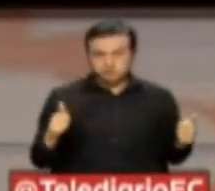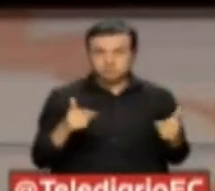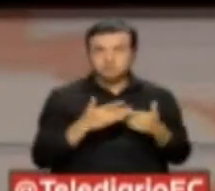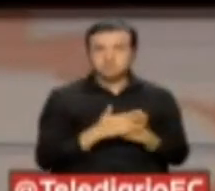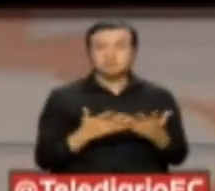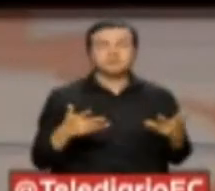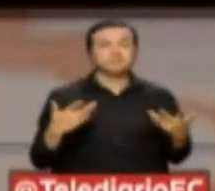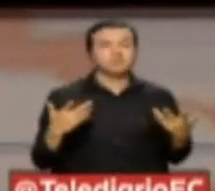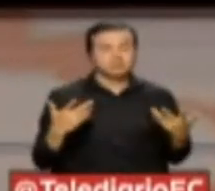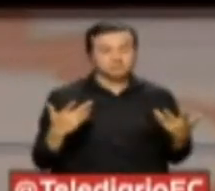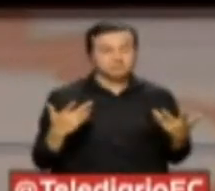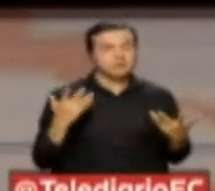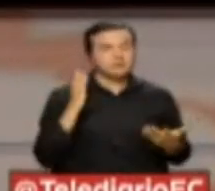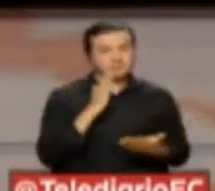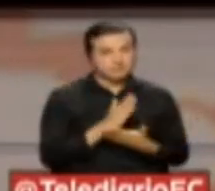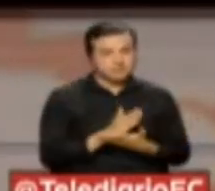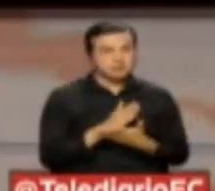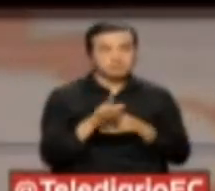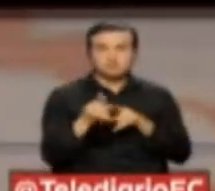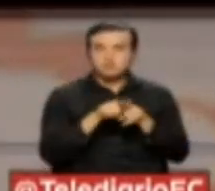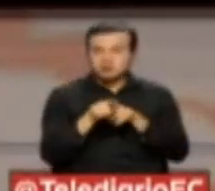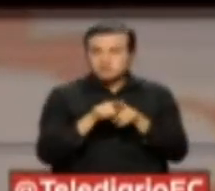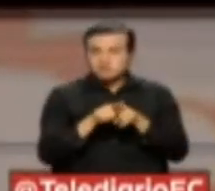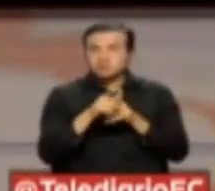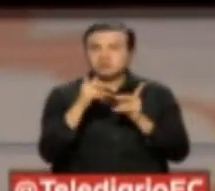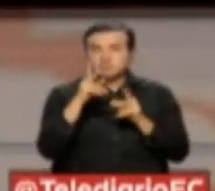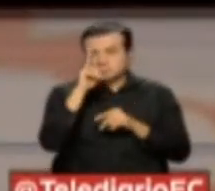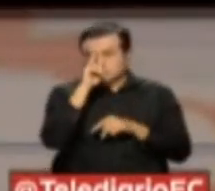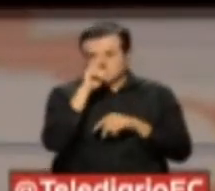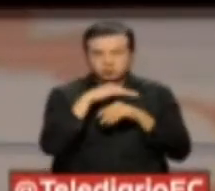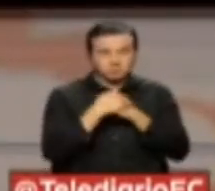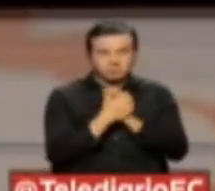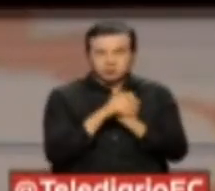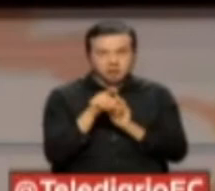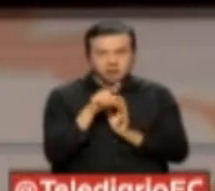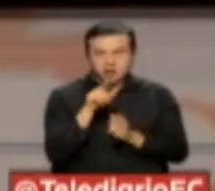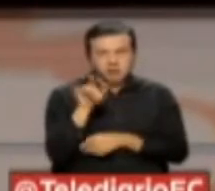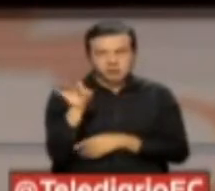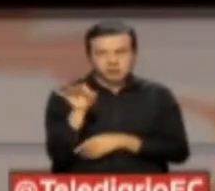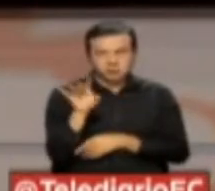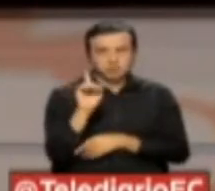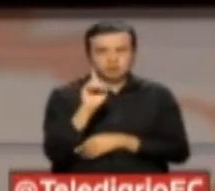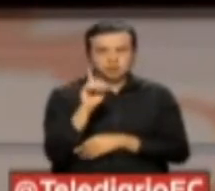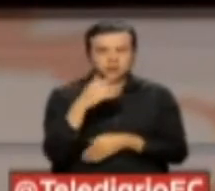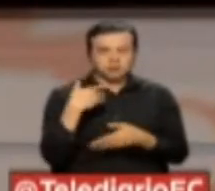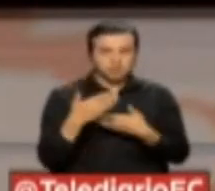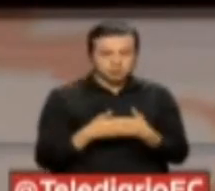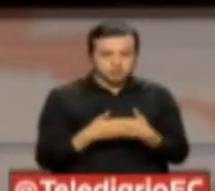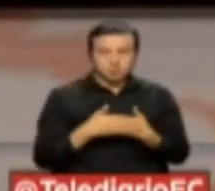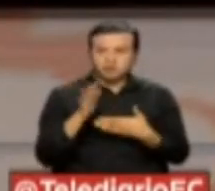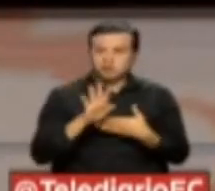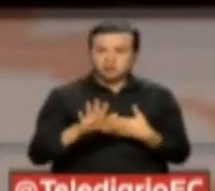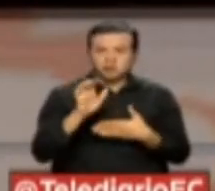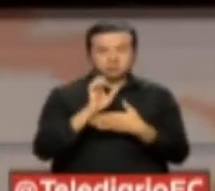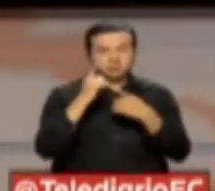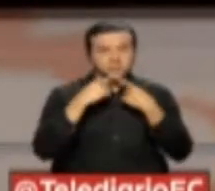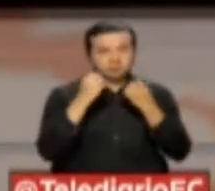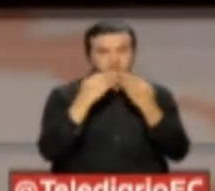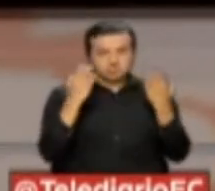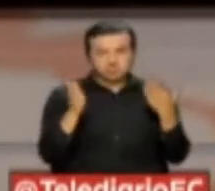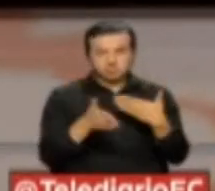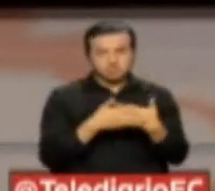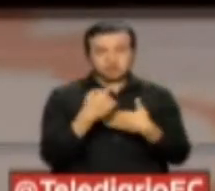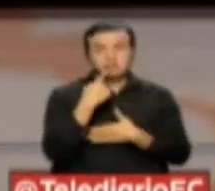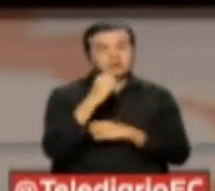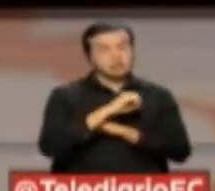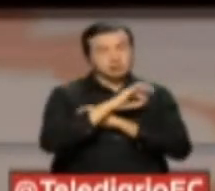va a evitar que los concursos tengan ese sesgo que está en el anexo por el cual se pronunció el pueblo ecuatoriano porque el anexo